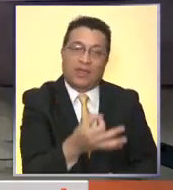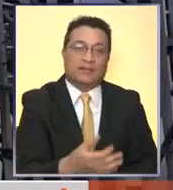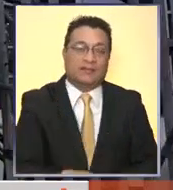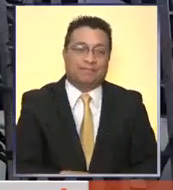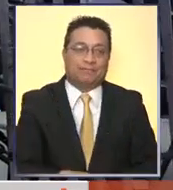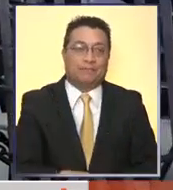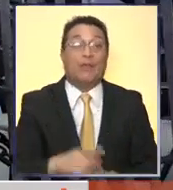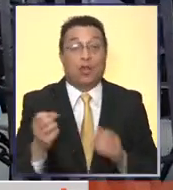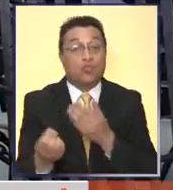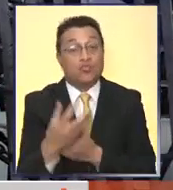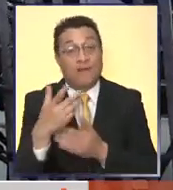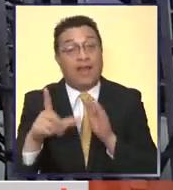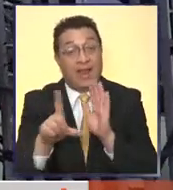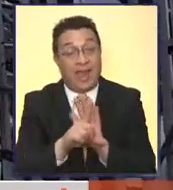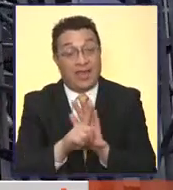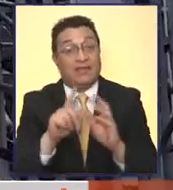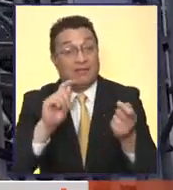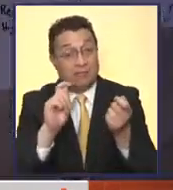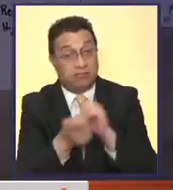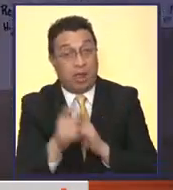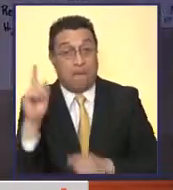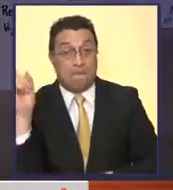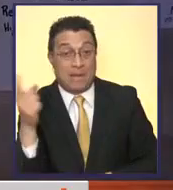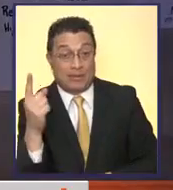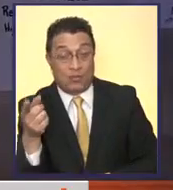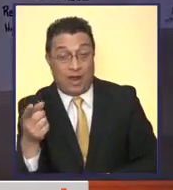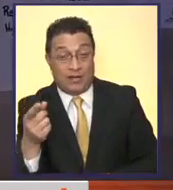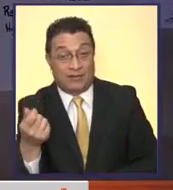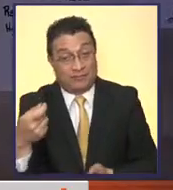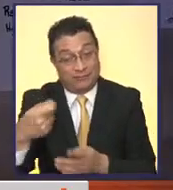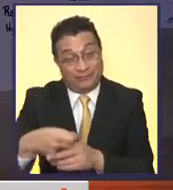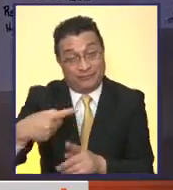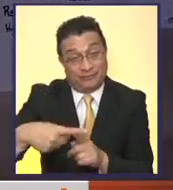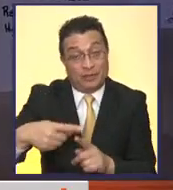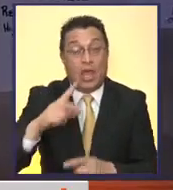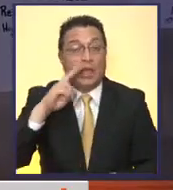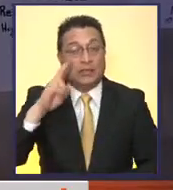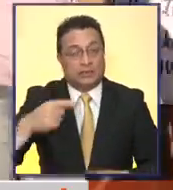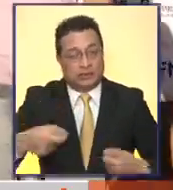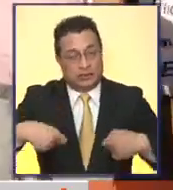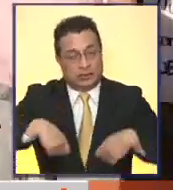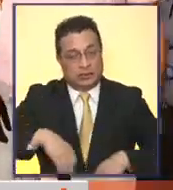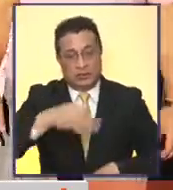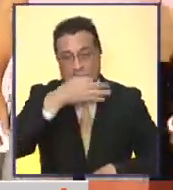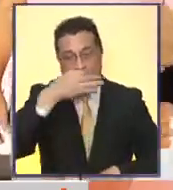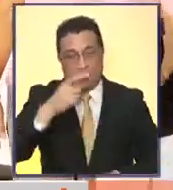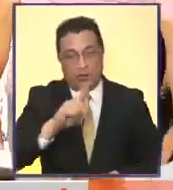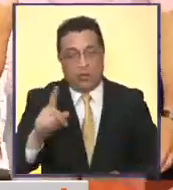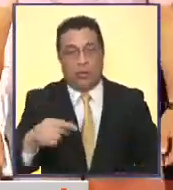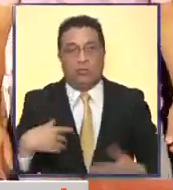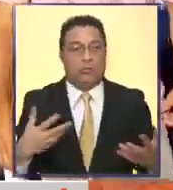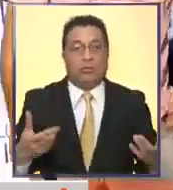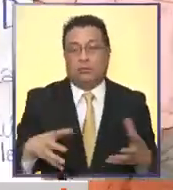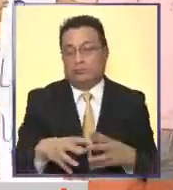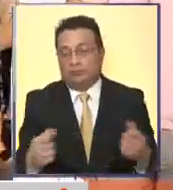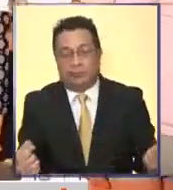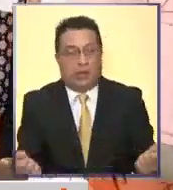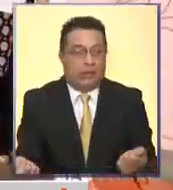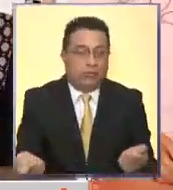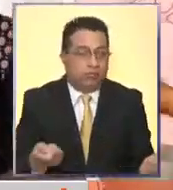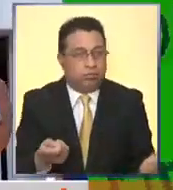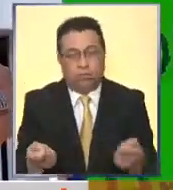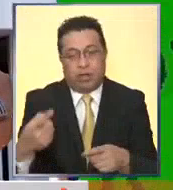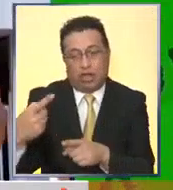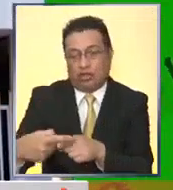a la nueva ley que convierte a los particulares subvencionados en corporaciones sin fines de lucro, provocó un desacuerdo insalvable entre los